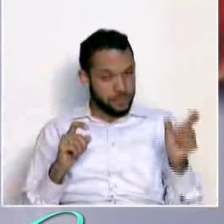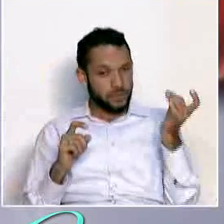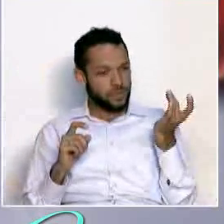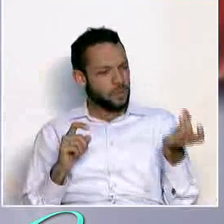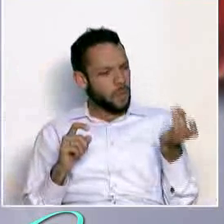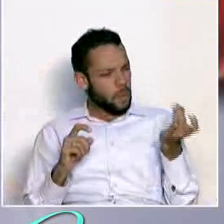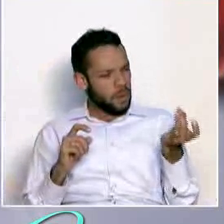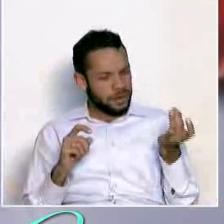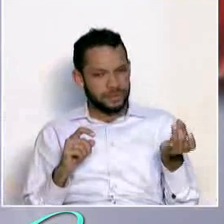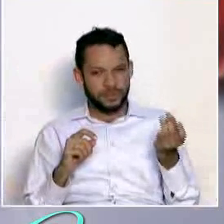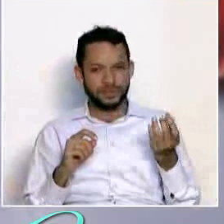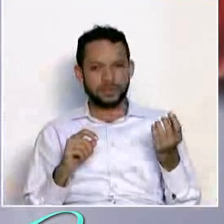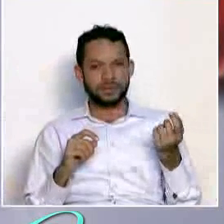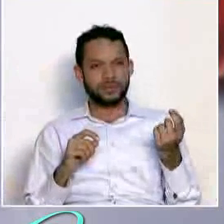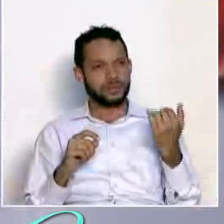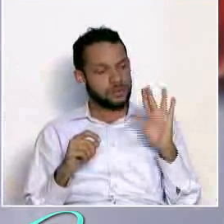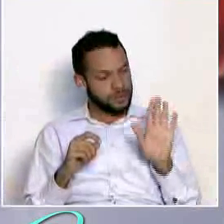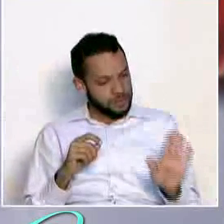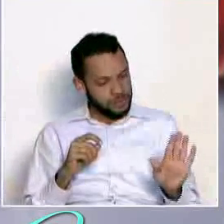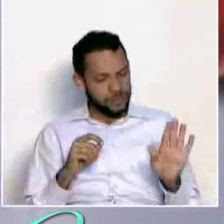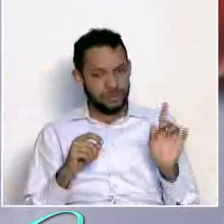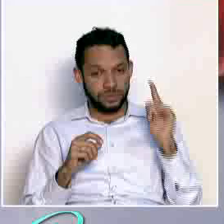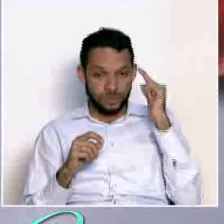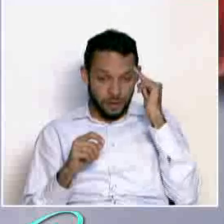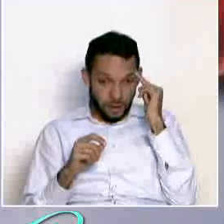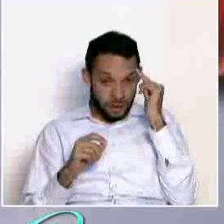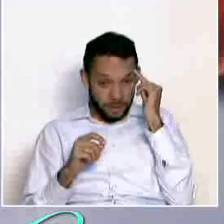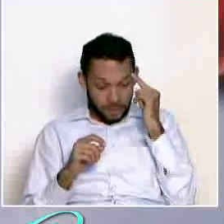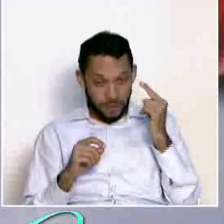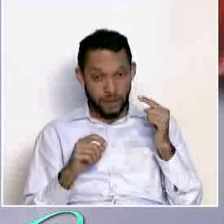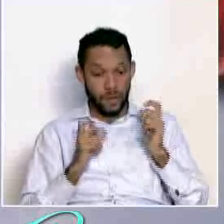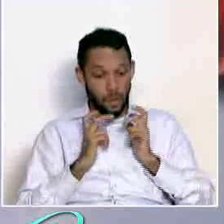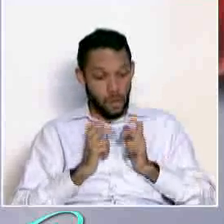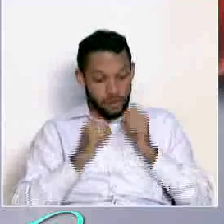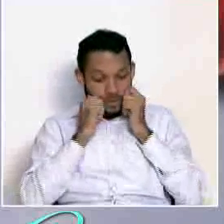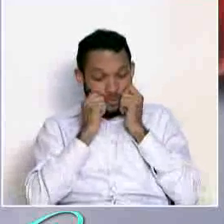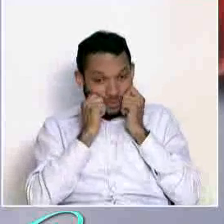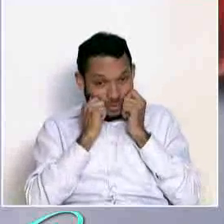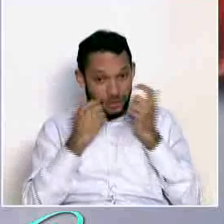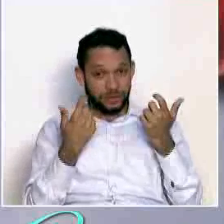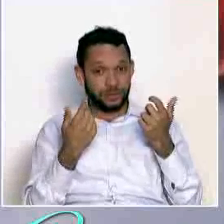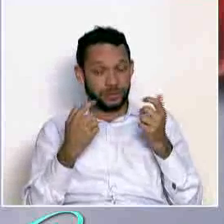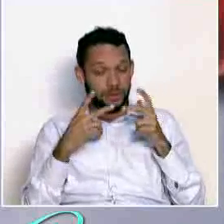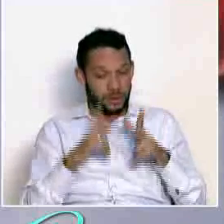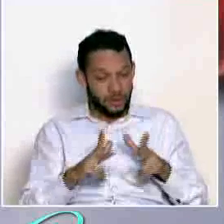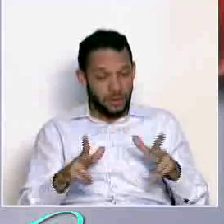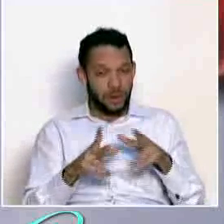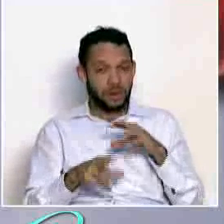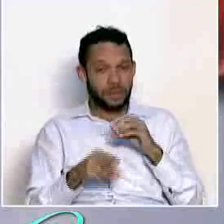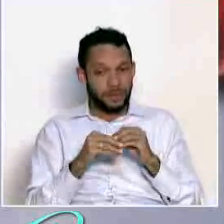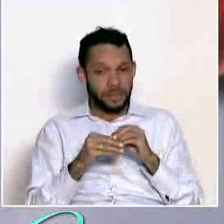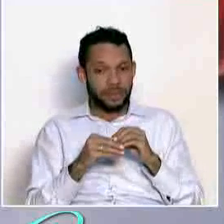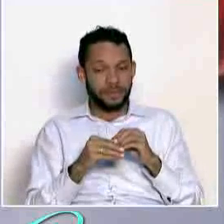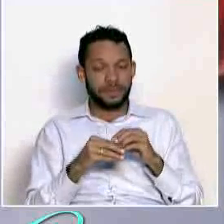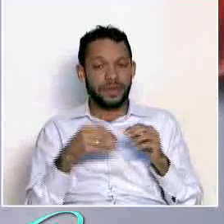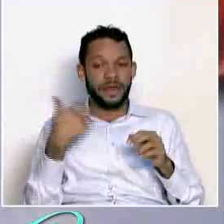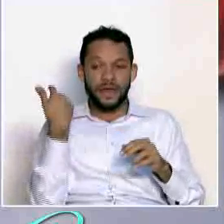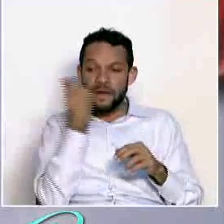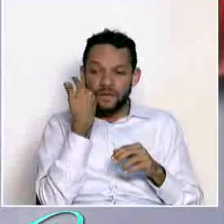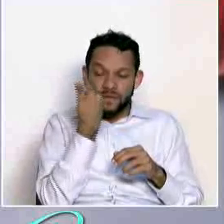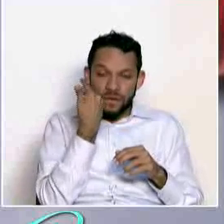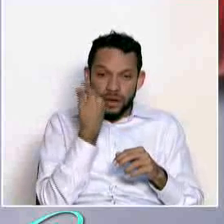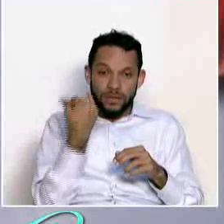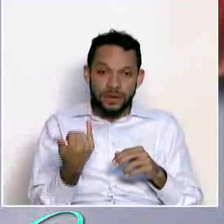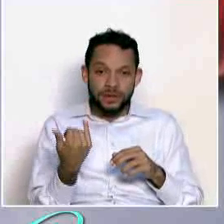dolencias y afecciones no solamente mentales, sino físicas, o lo que llamaríamos enfermedades de